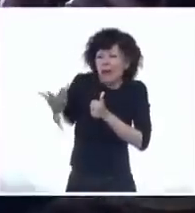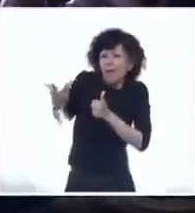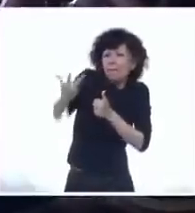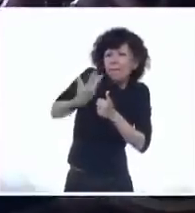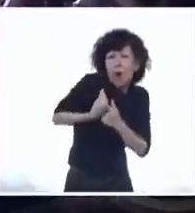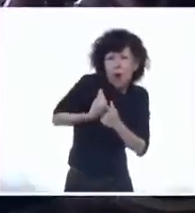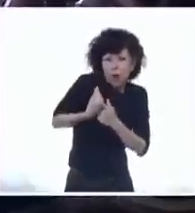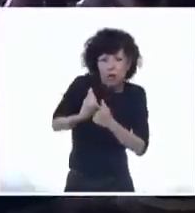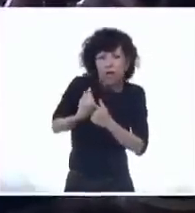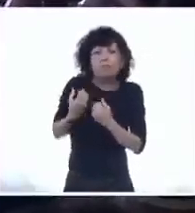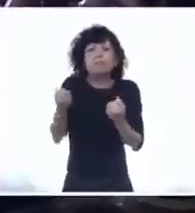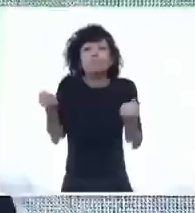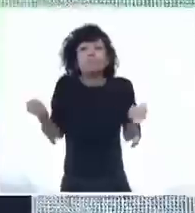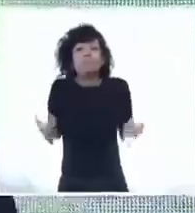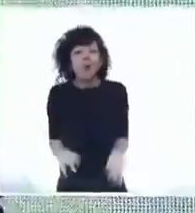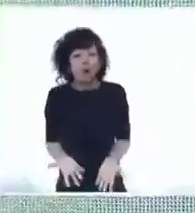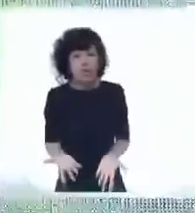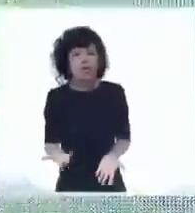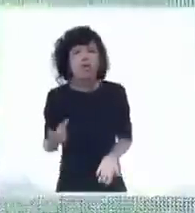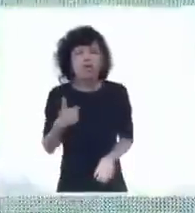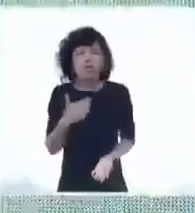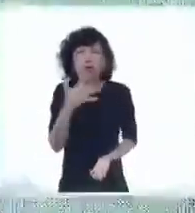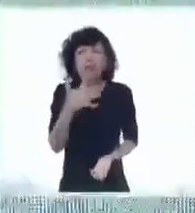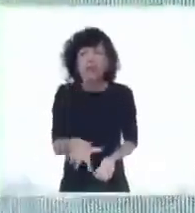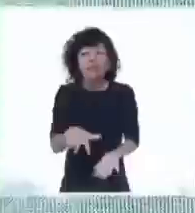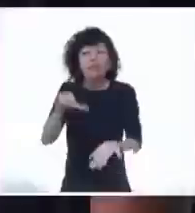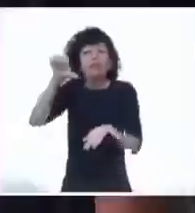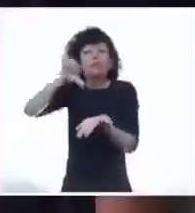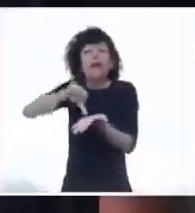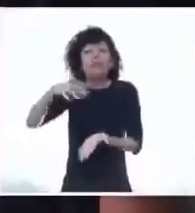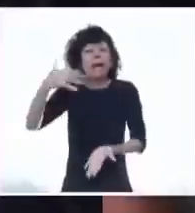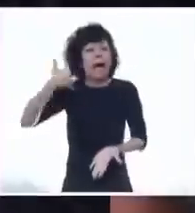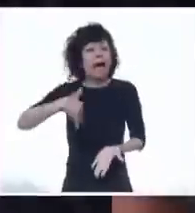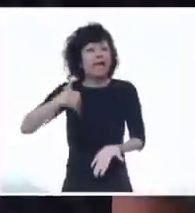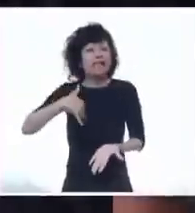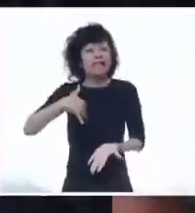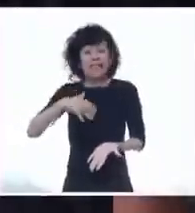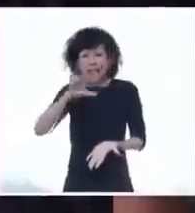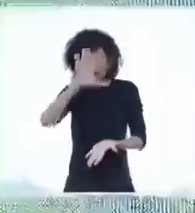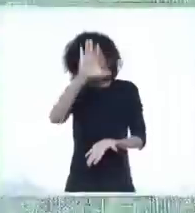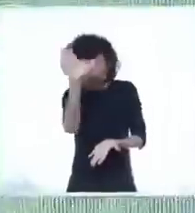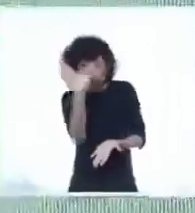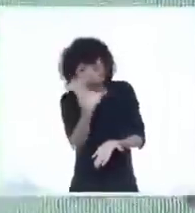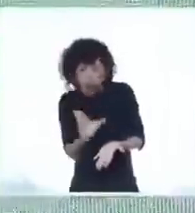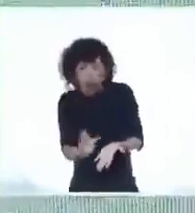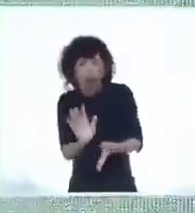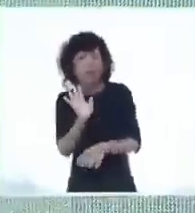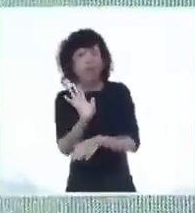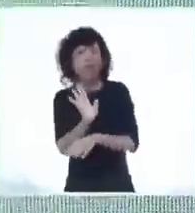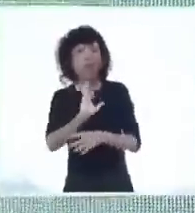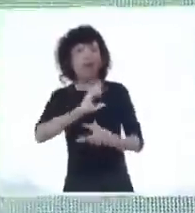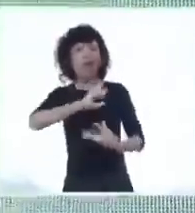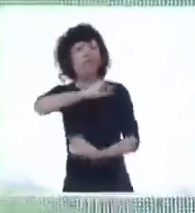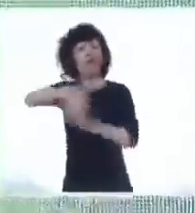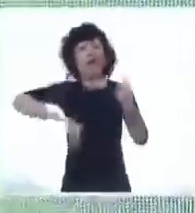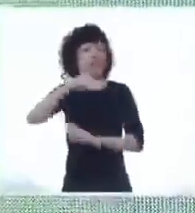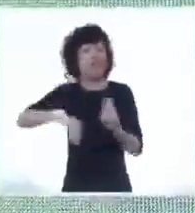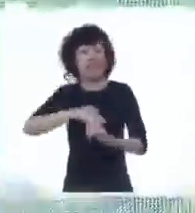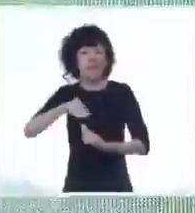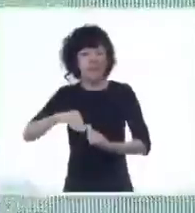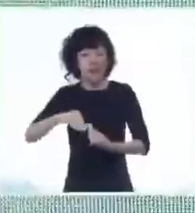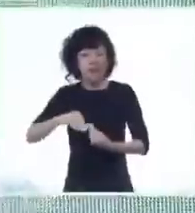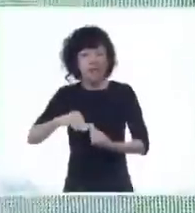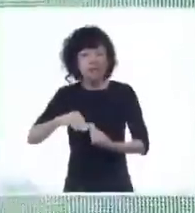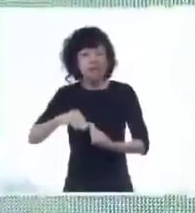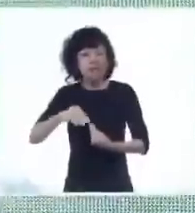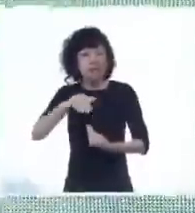entiendo que la Argentina es una gran familia, que lo que necesita